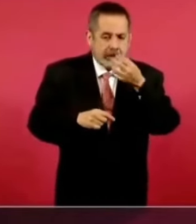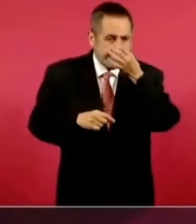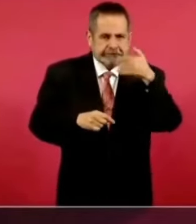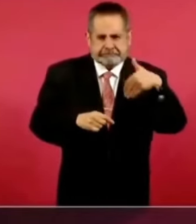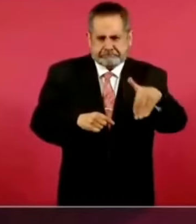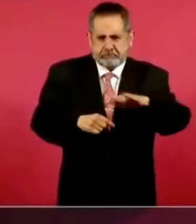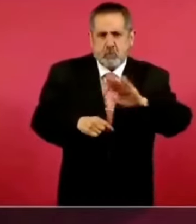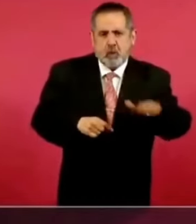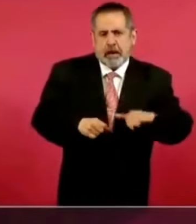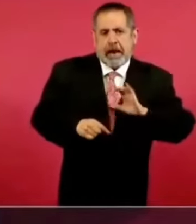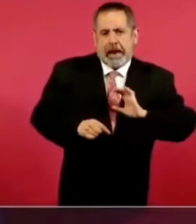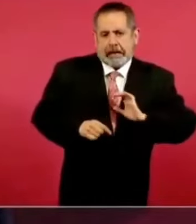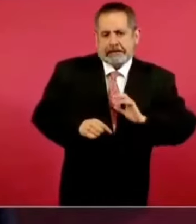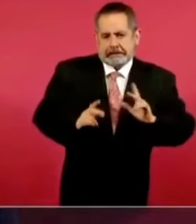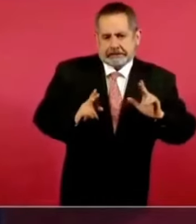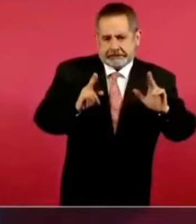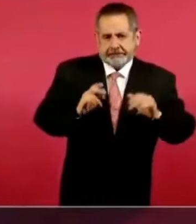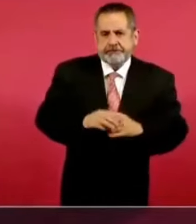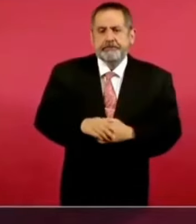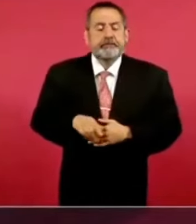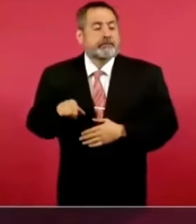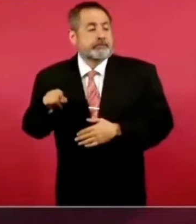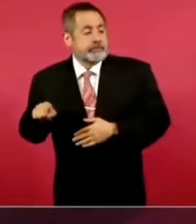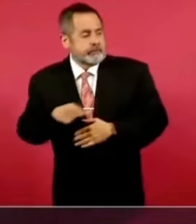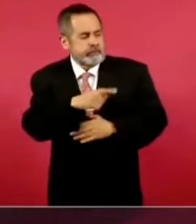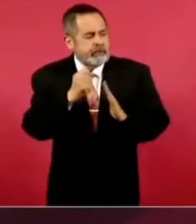Por eso, cuando dicen, es que el que tiene